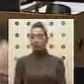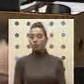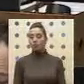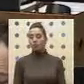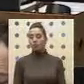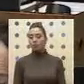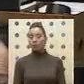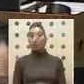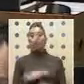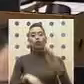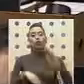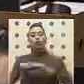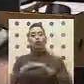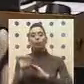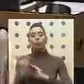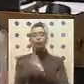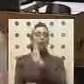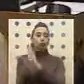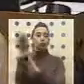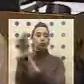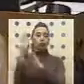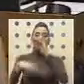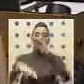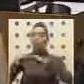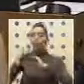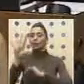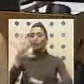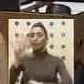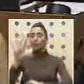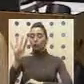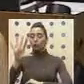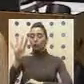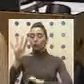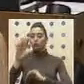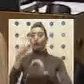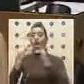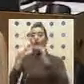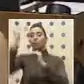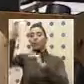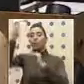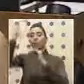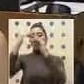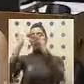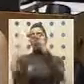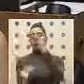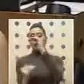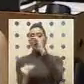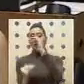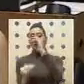el tope de la oscilación no sea mayor de 5 pesos tanto para arriba como para abajo.